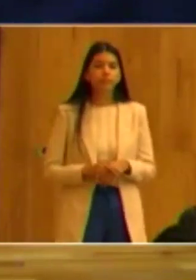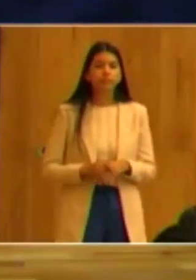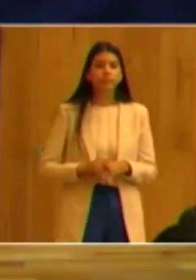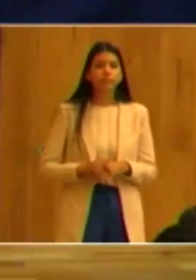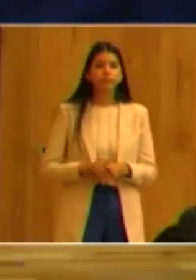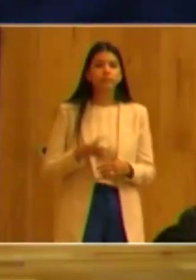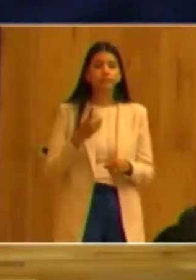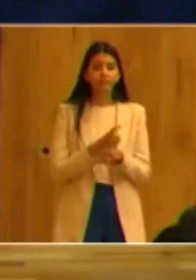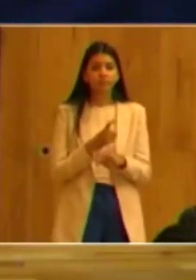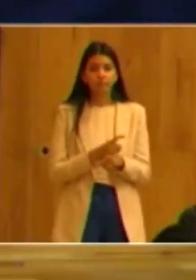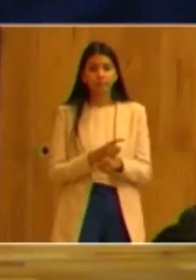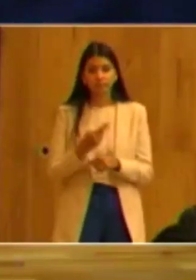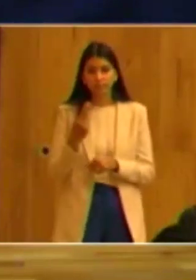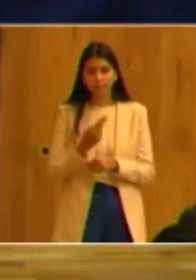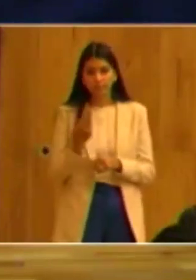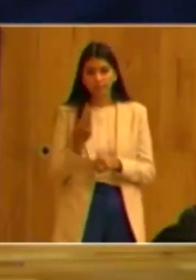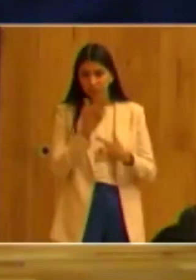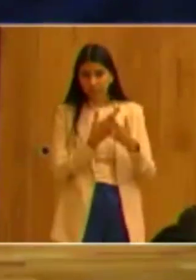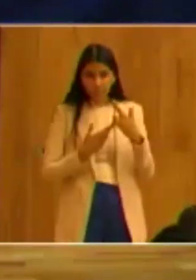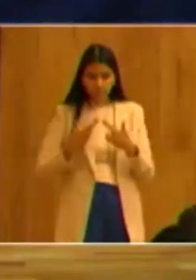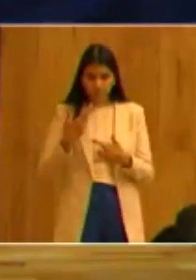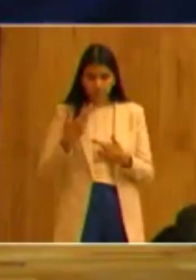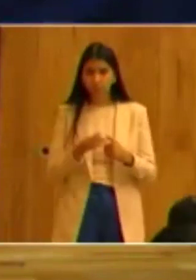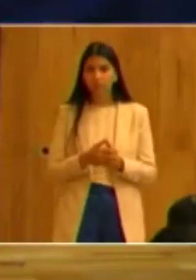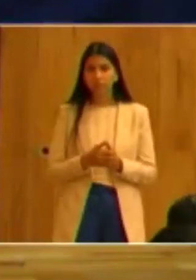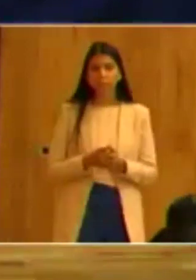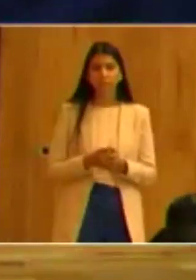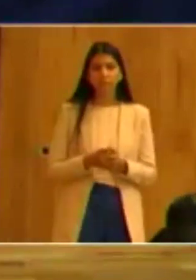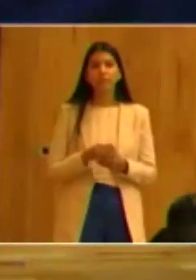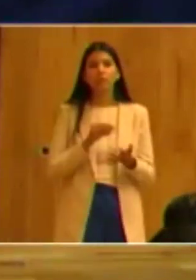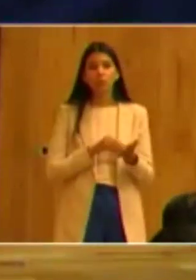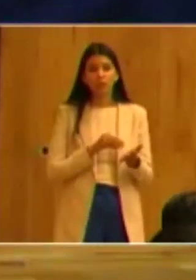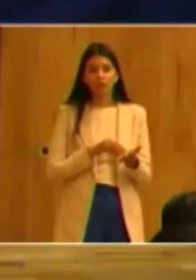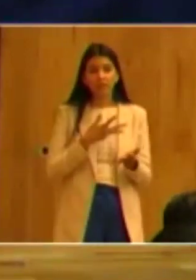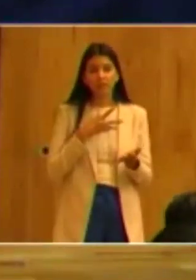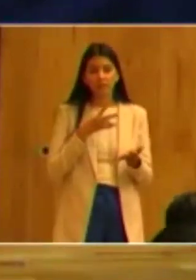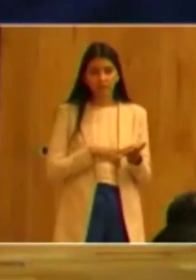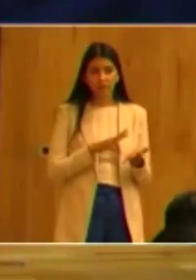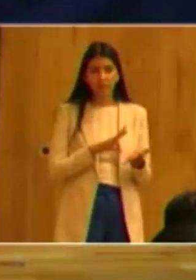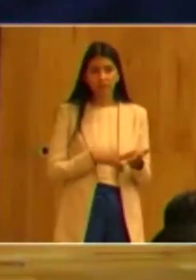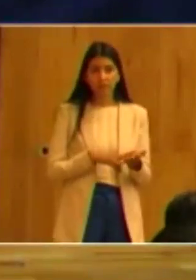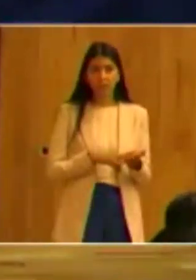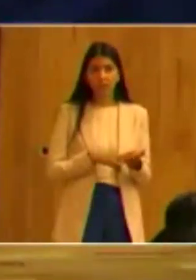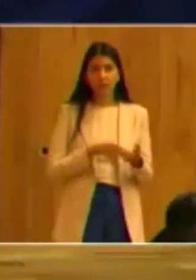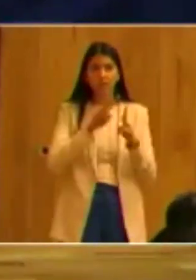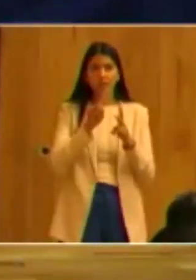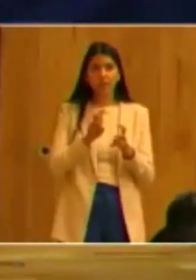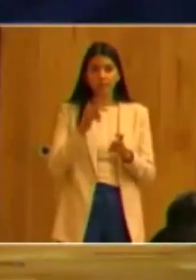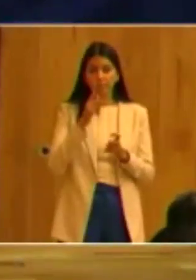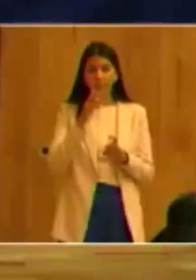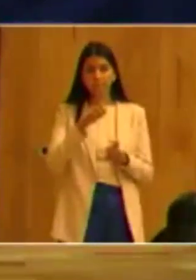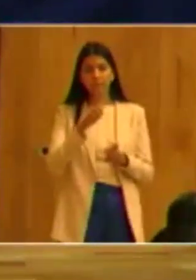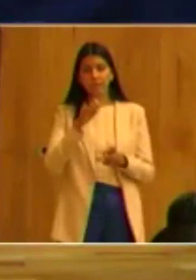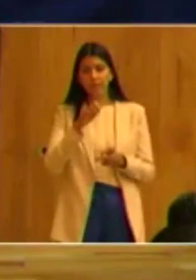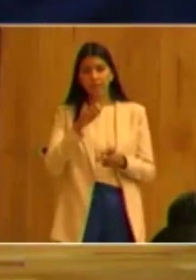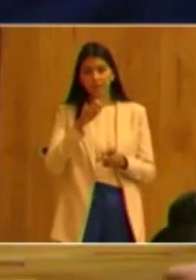Primero, habrá que analizar si todavía está vigente la acción penal, que no se